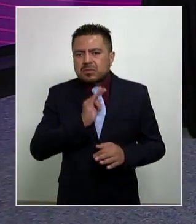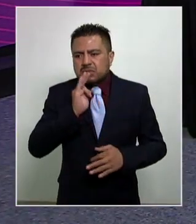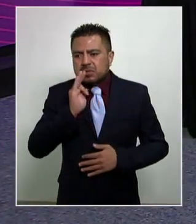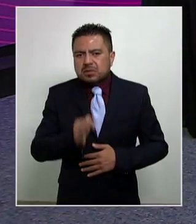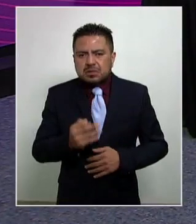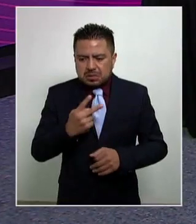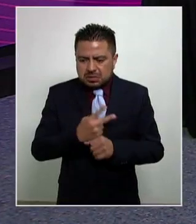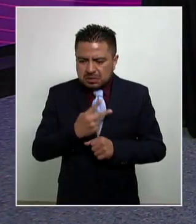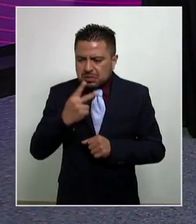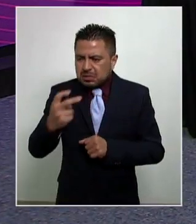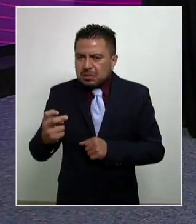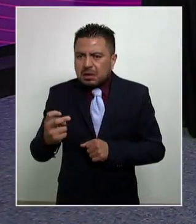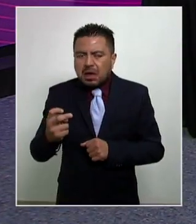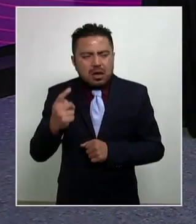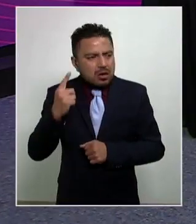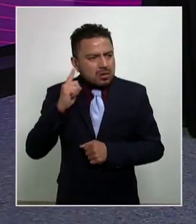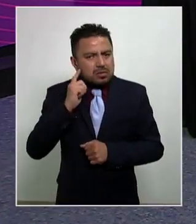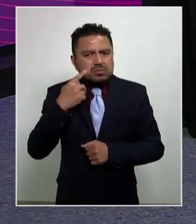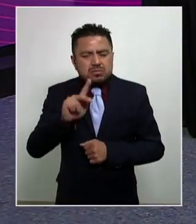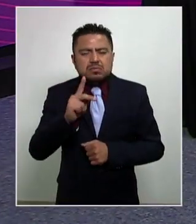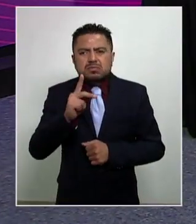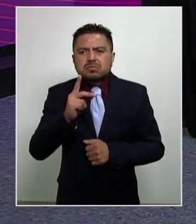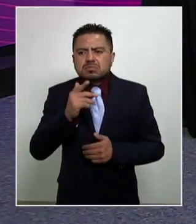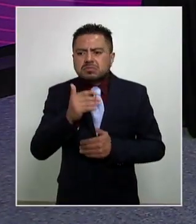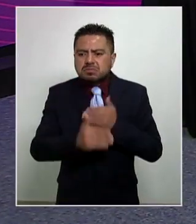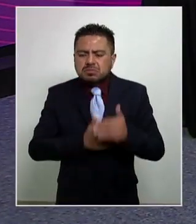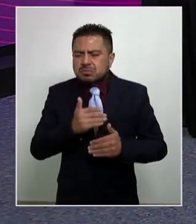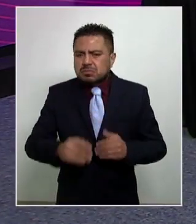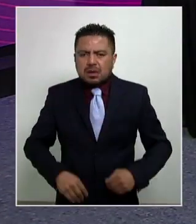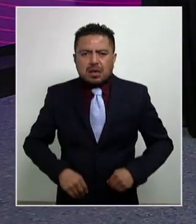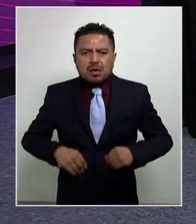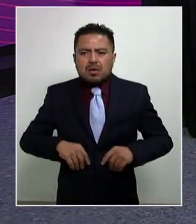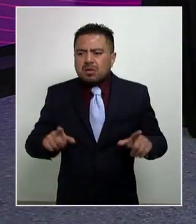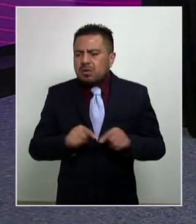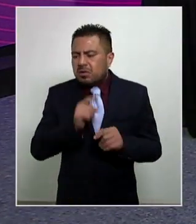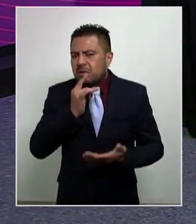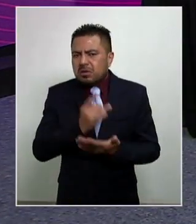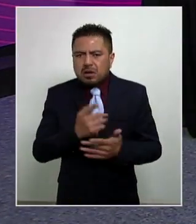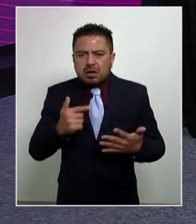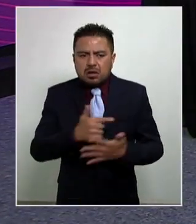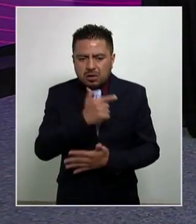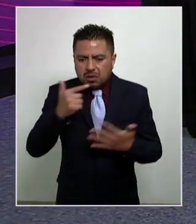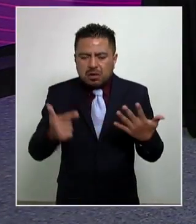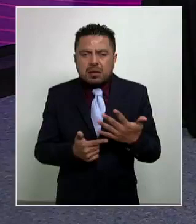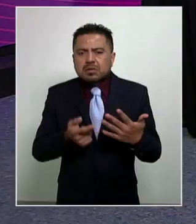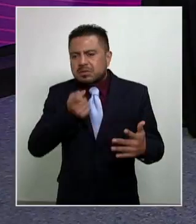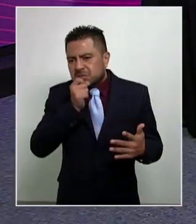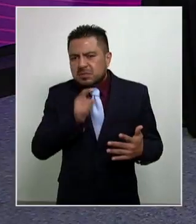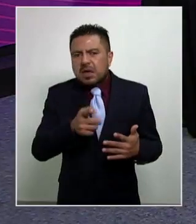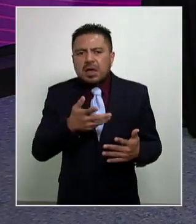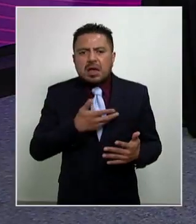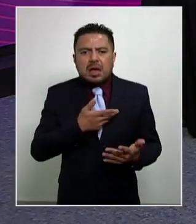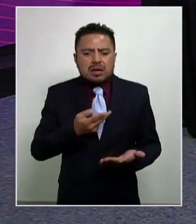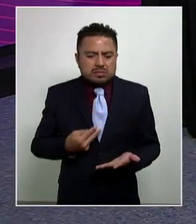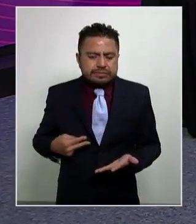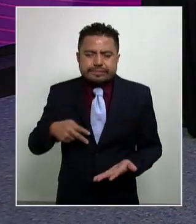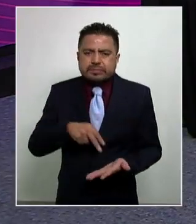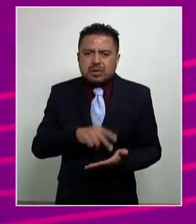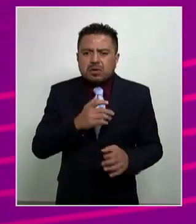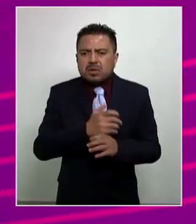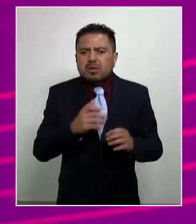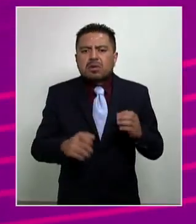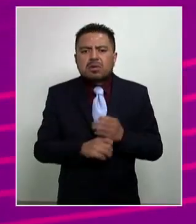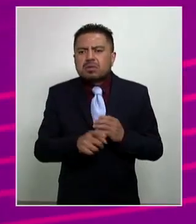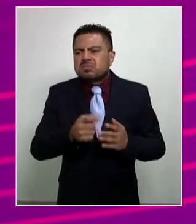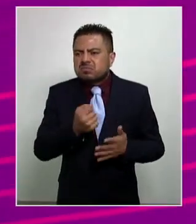la invitación a escuchar tu trayectoria, no nada más geográfica, sino también existencial y las cosas que has